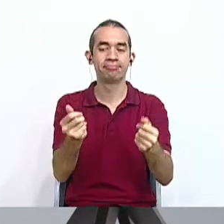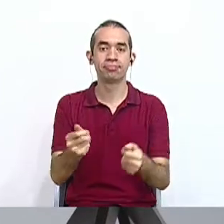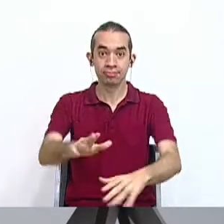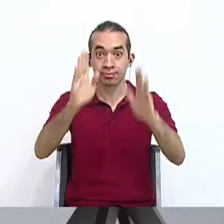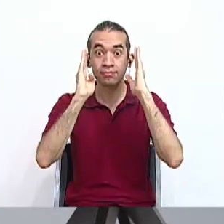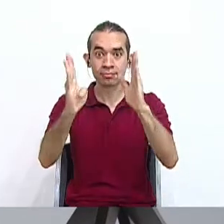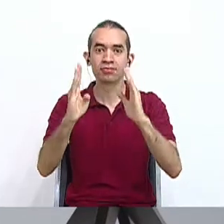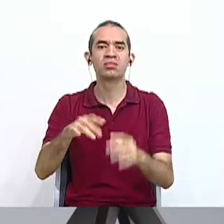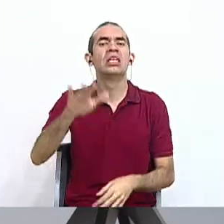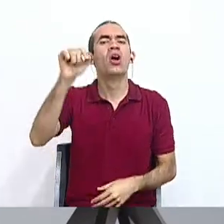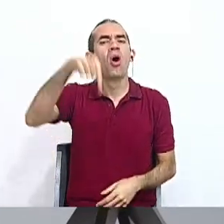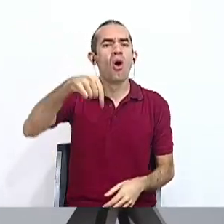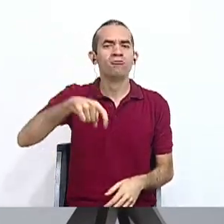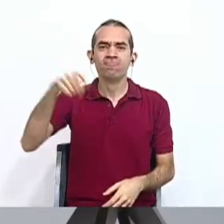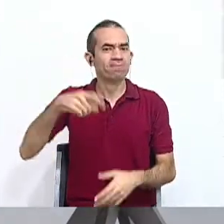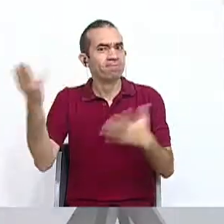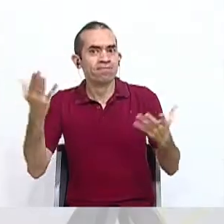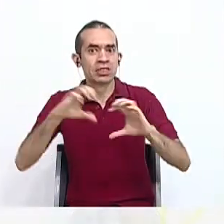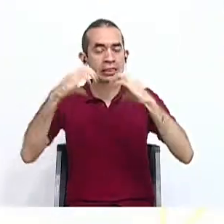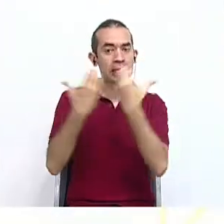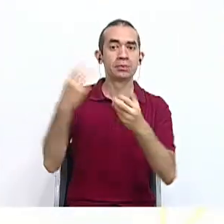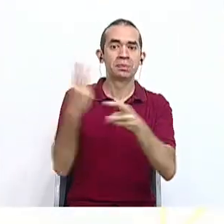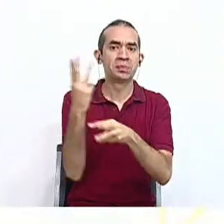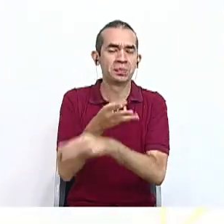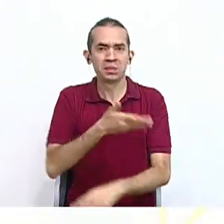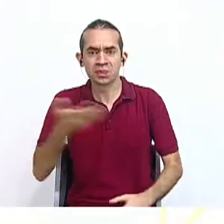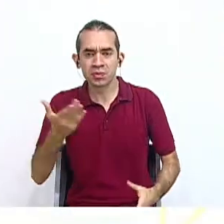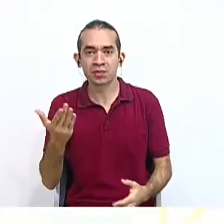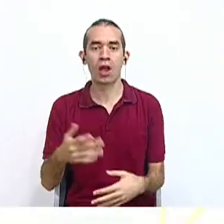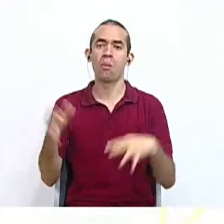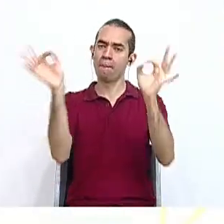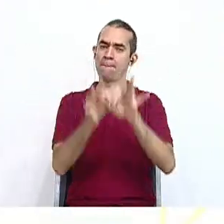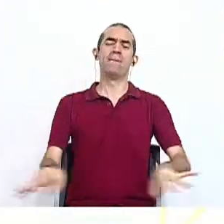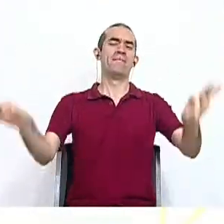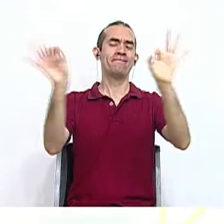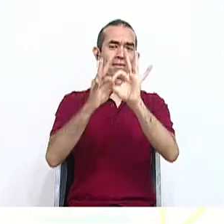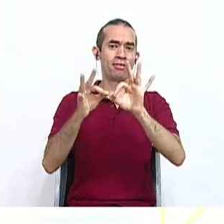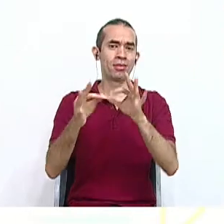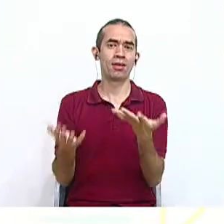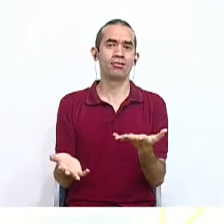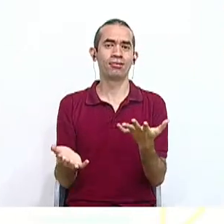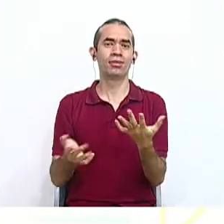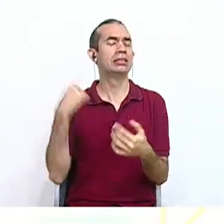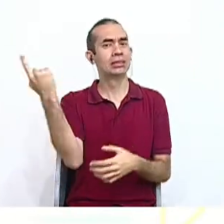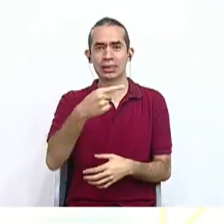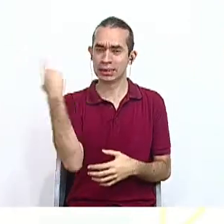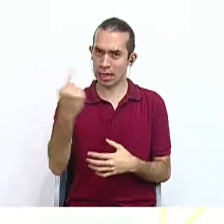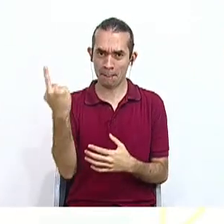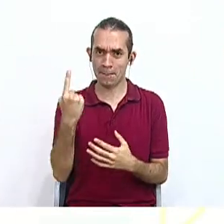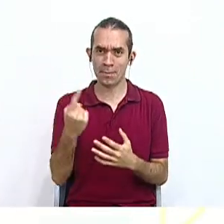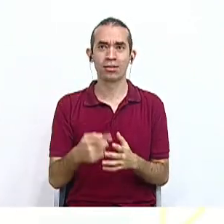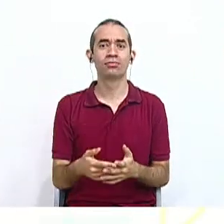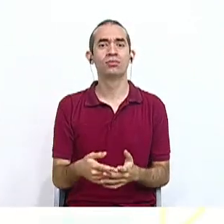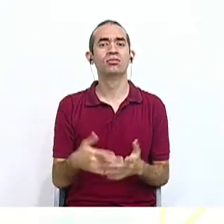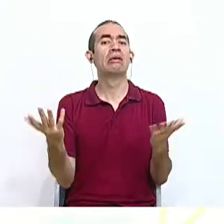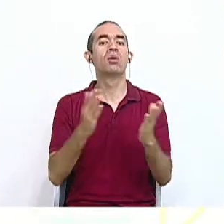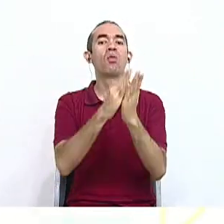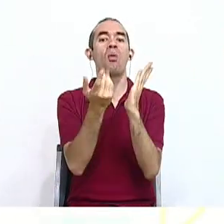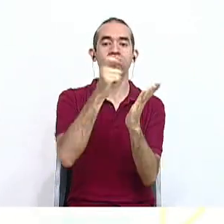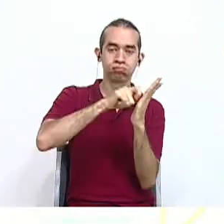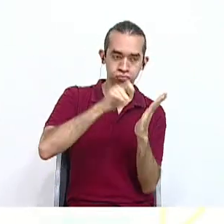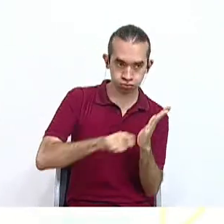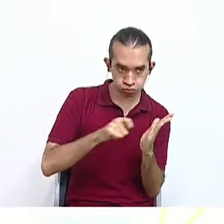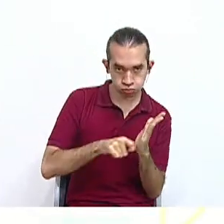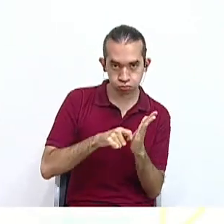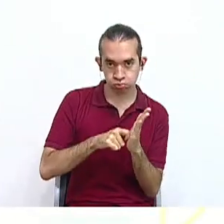atención. ¿Qué necesitamos nosotros para la clase de matemática? Es sumamente importante que siempre tengamos a mano un cuaderno